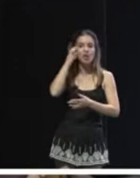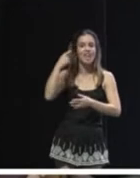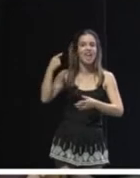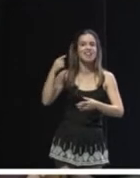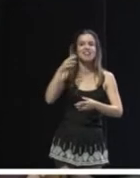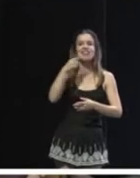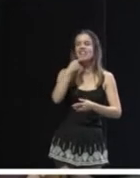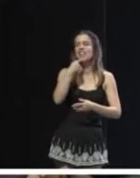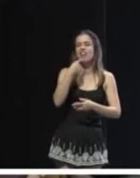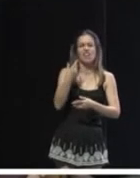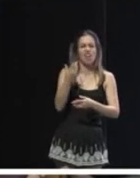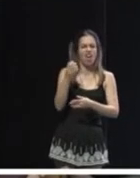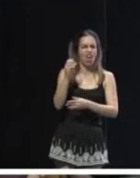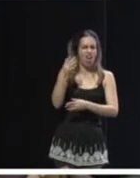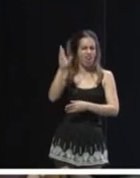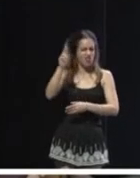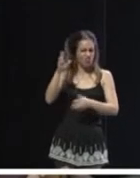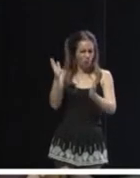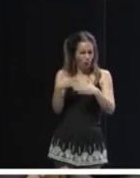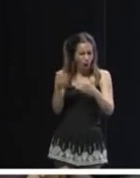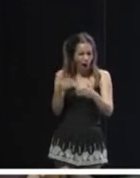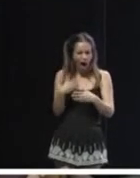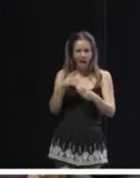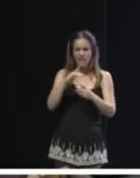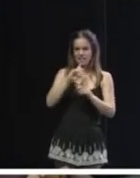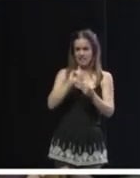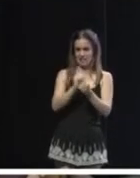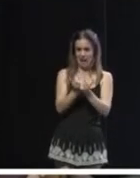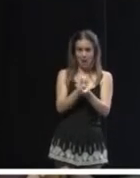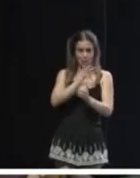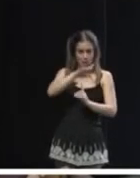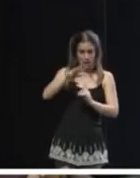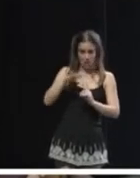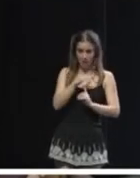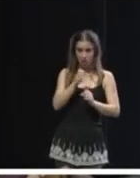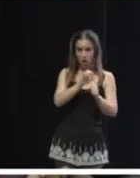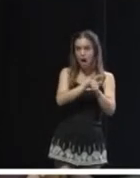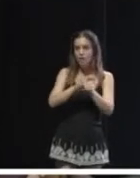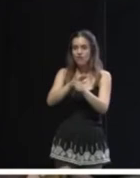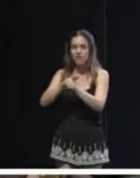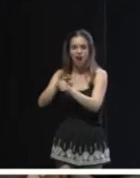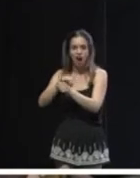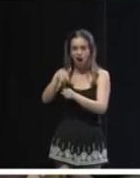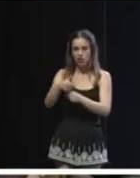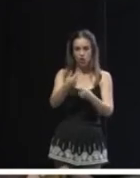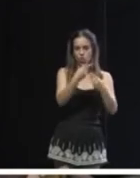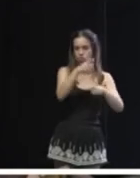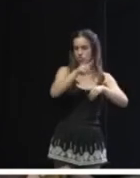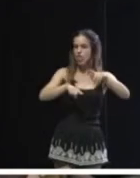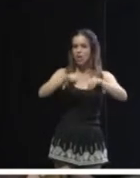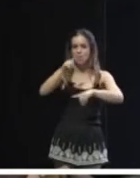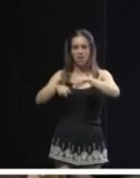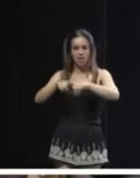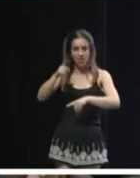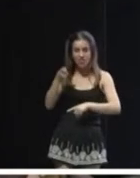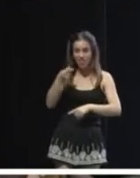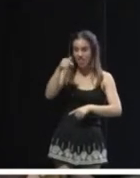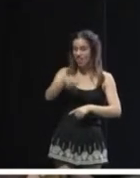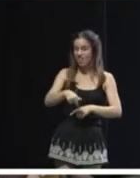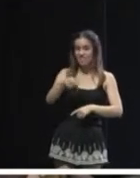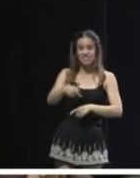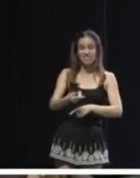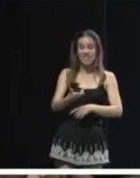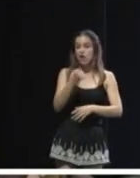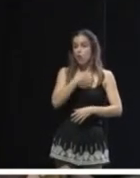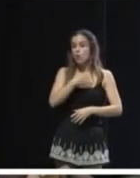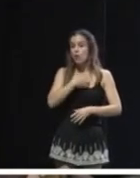climático. Una ola de calor que va por barrios, que hace que haya gente que no tenga dignidad ni pueda vivir ni dormir